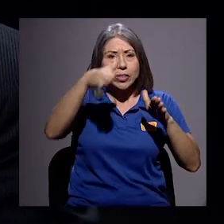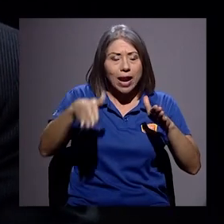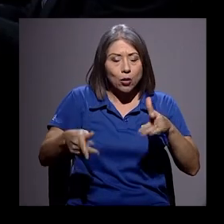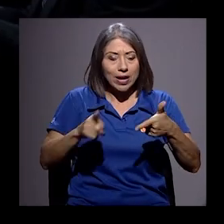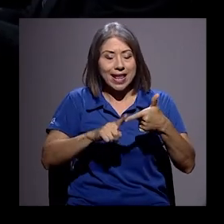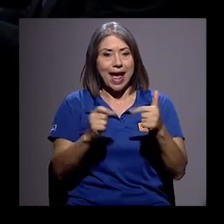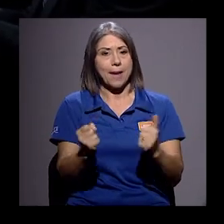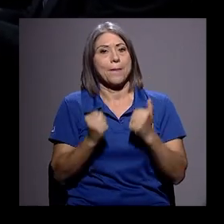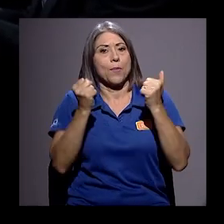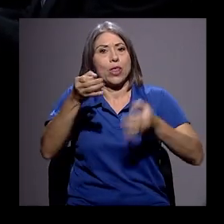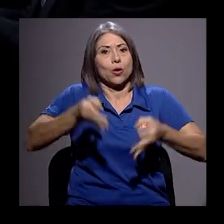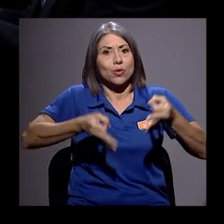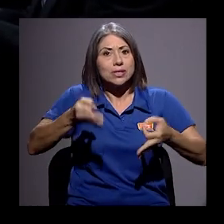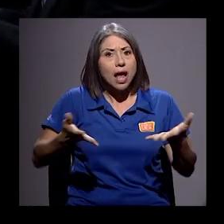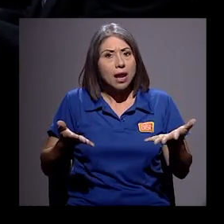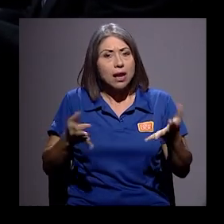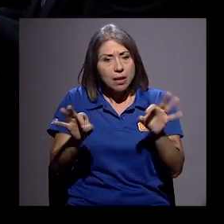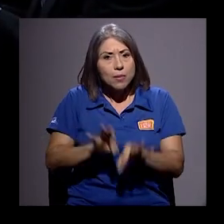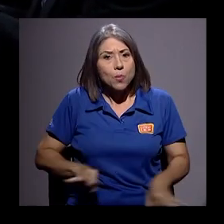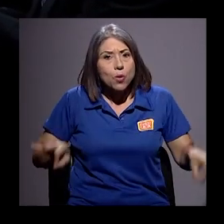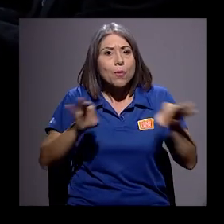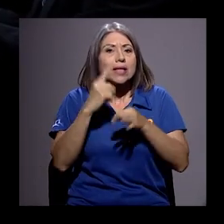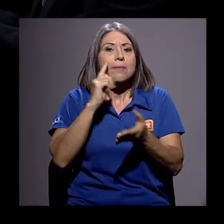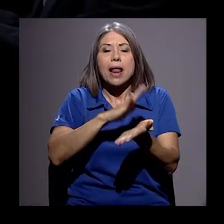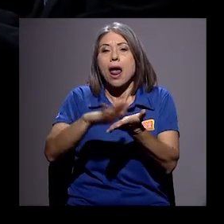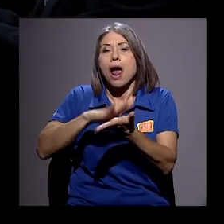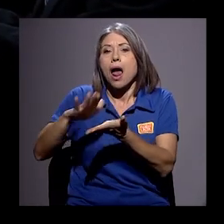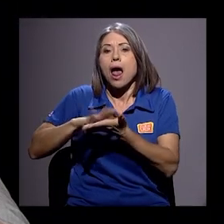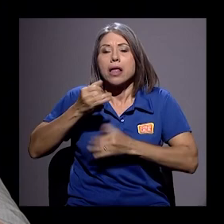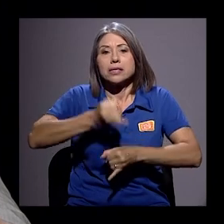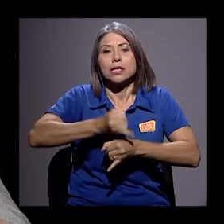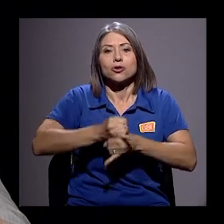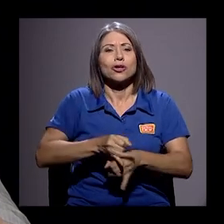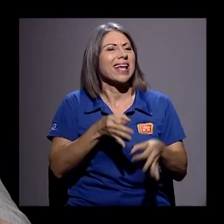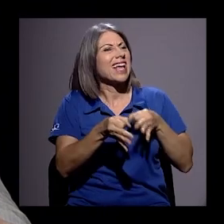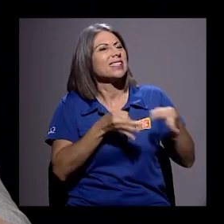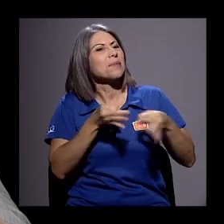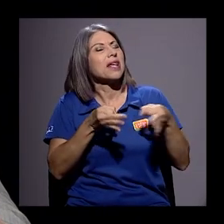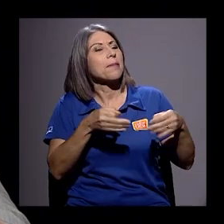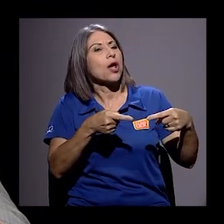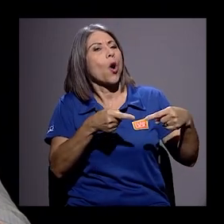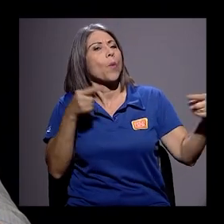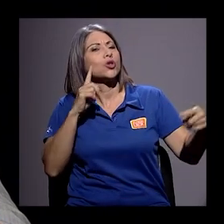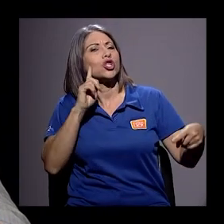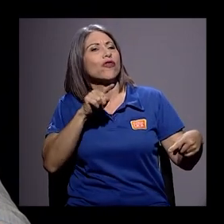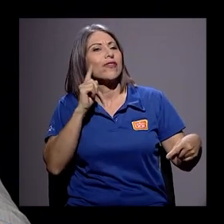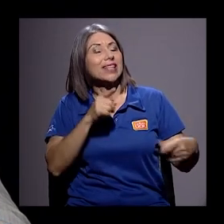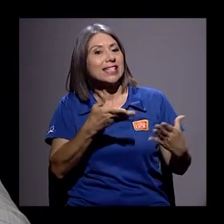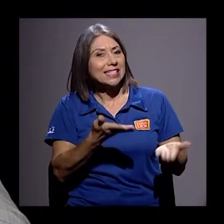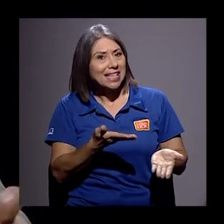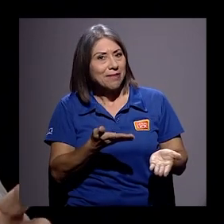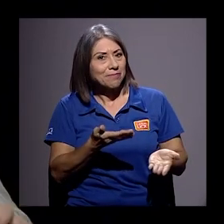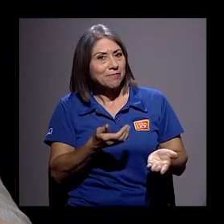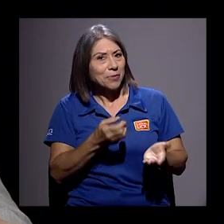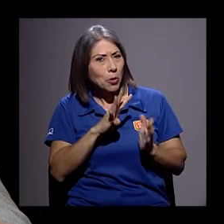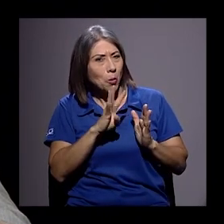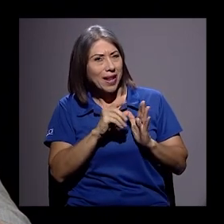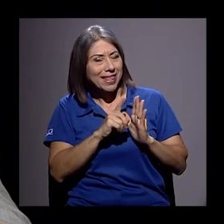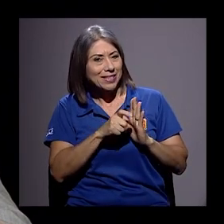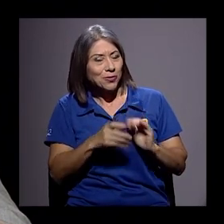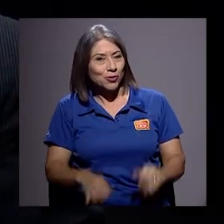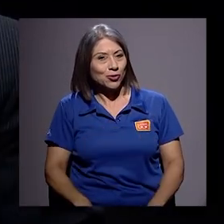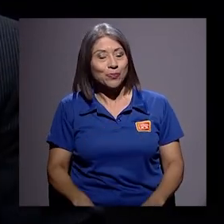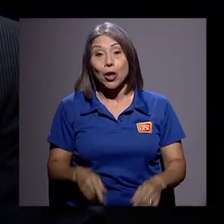república el poder judicial creo que son claves para limpiar las instituciones explíqueme en su oposición ficticia que nos quedan 40